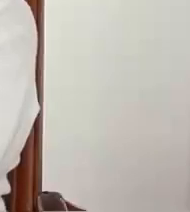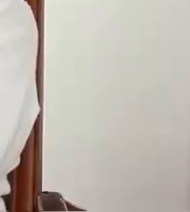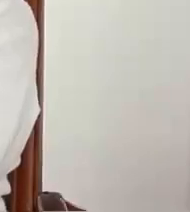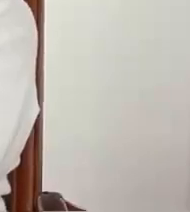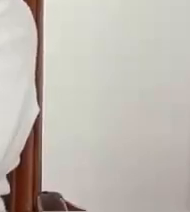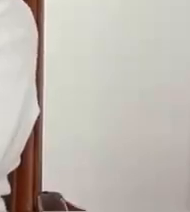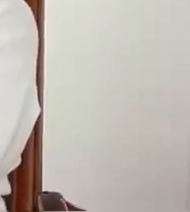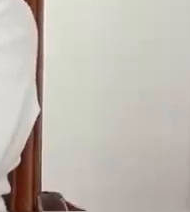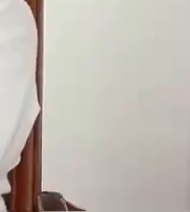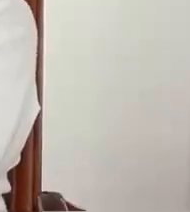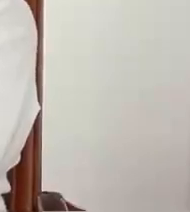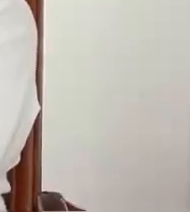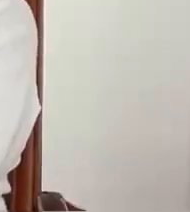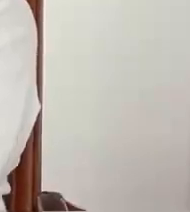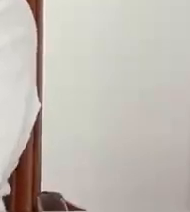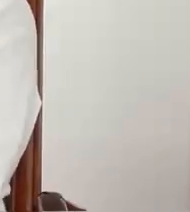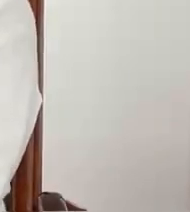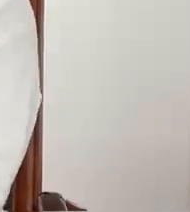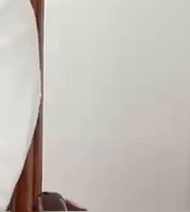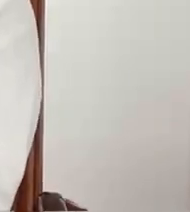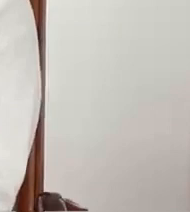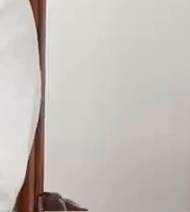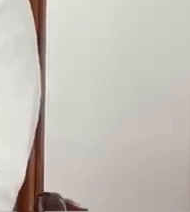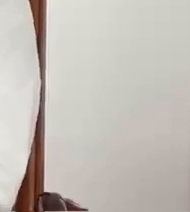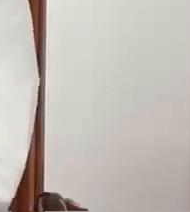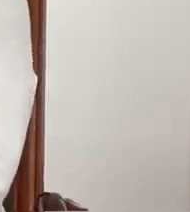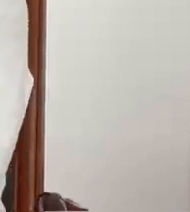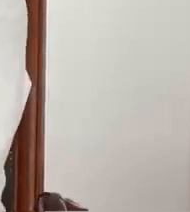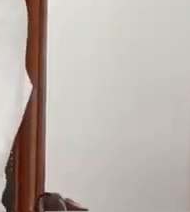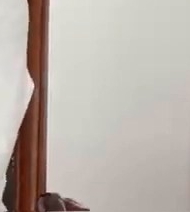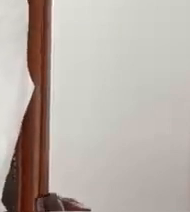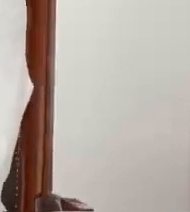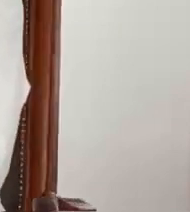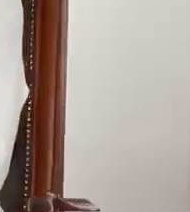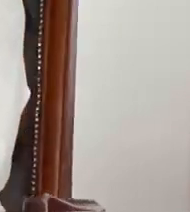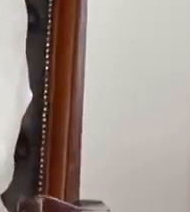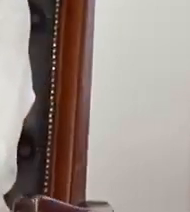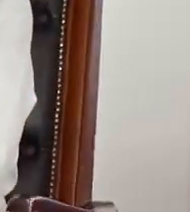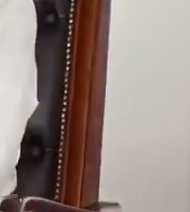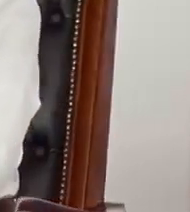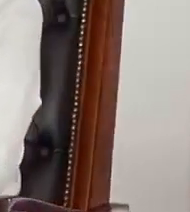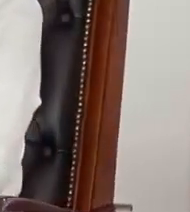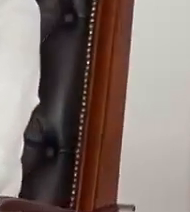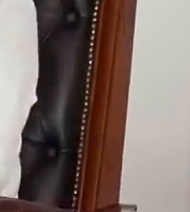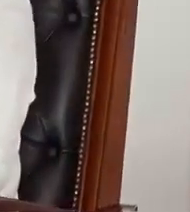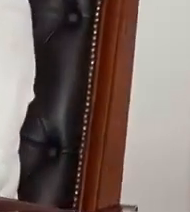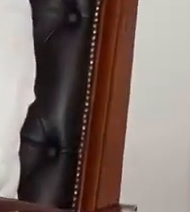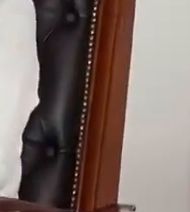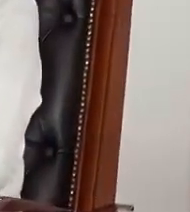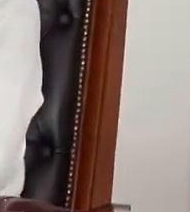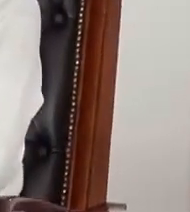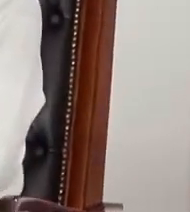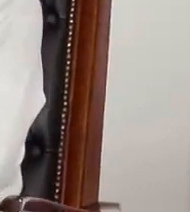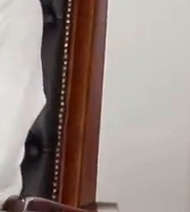Sobornaron a legisladores para que aprobaran, levantaran el dedo, levantaran la mano, ya